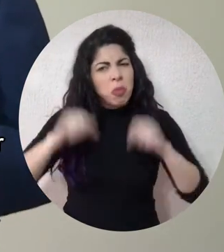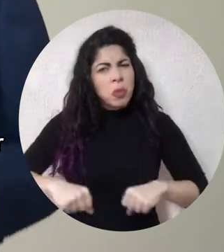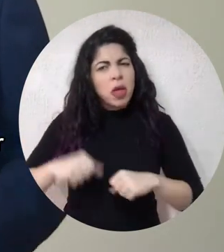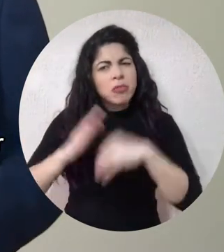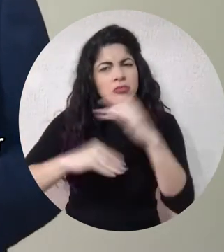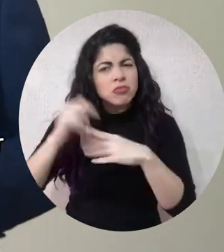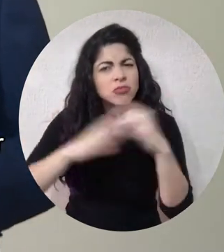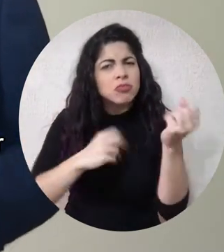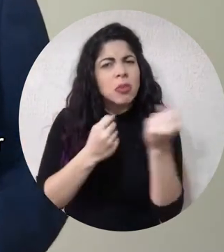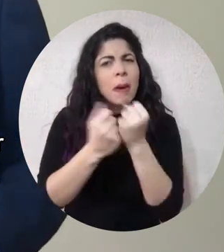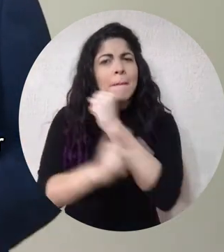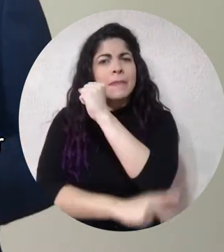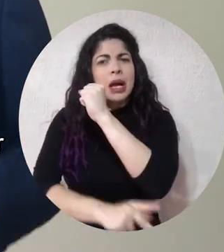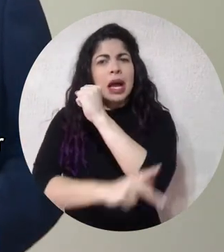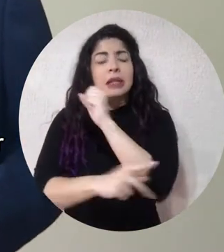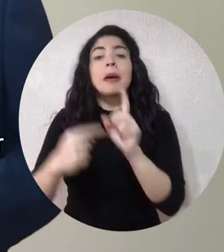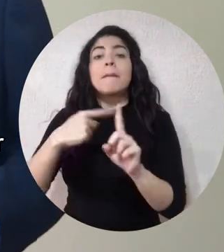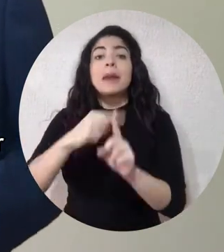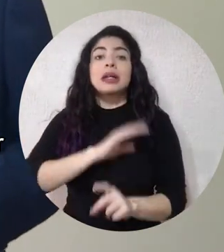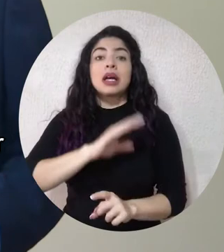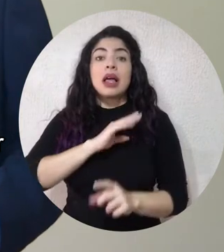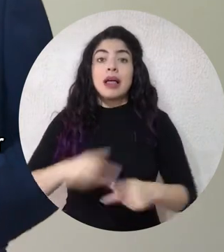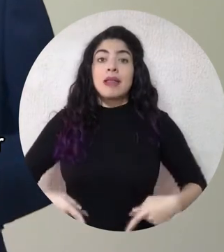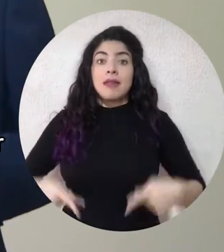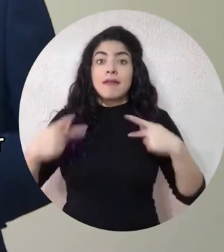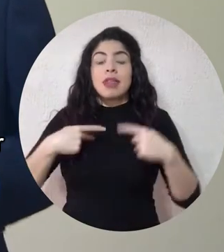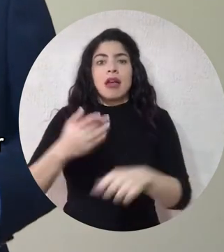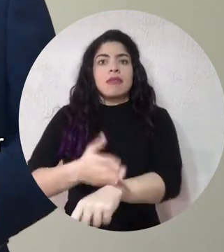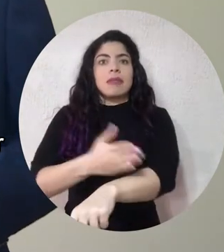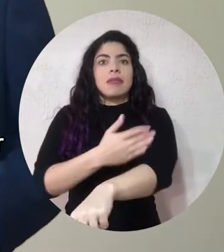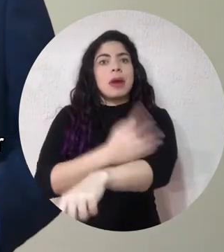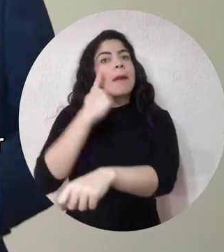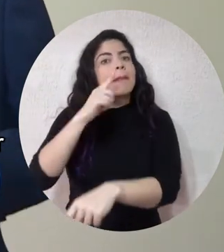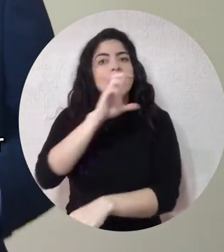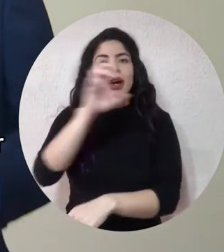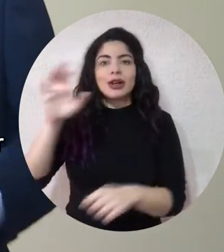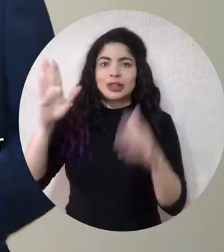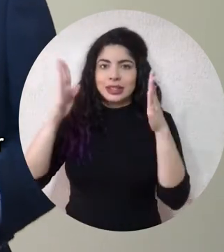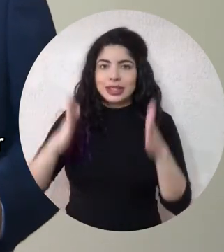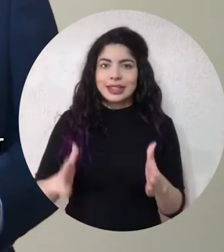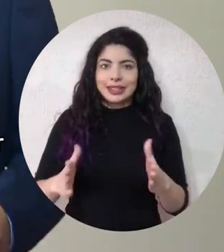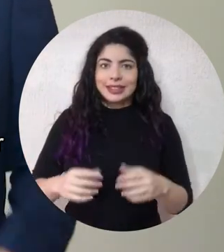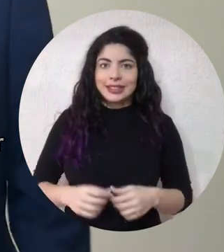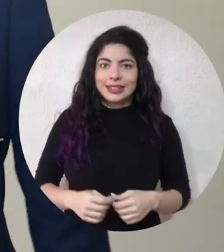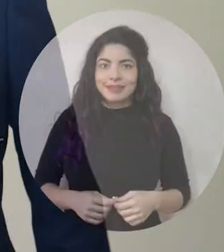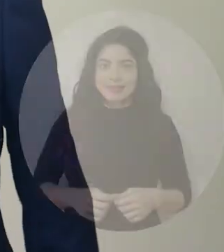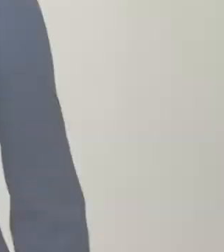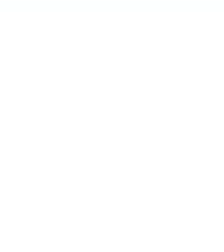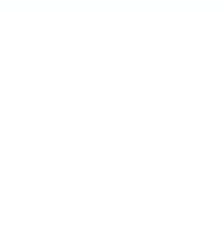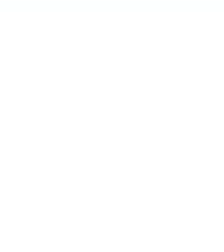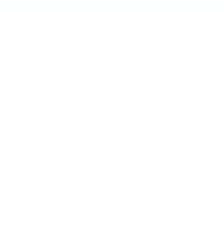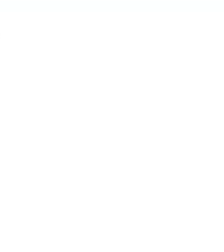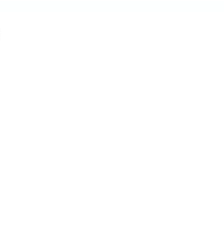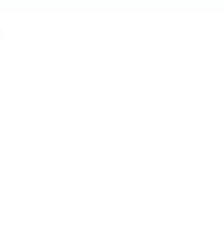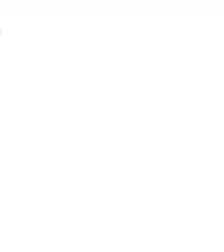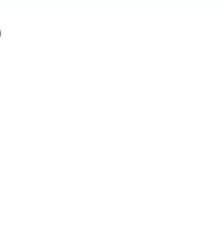somos capaces de construir patria y mejorar la calidad de vida de los costarricenses.